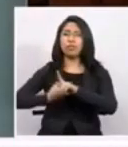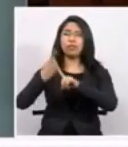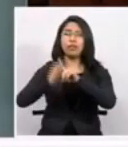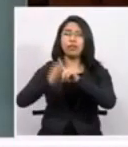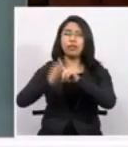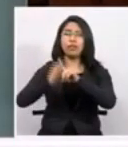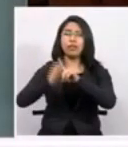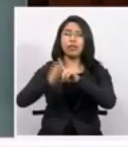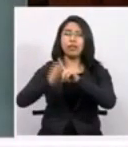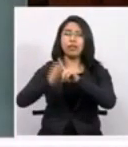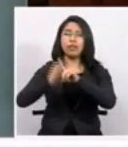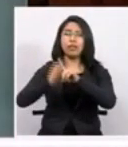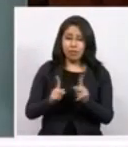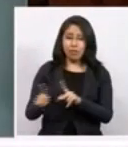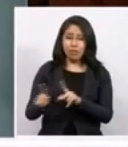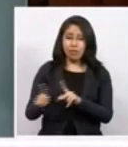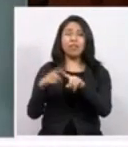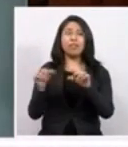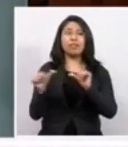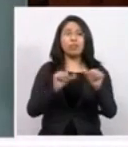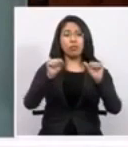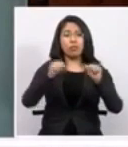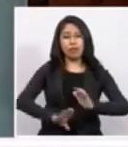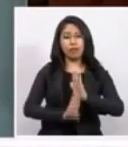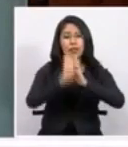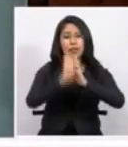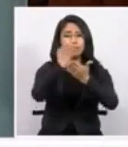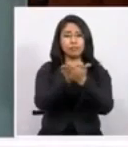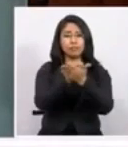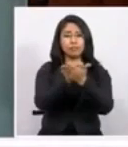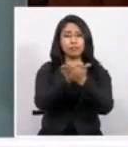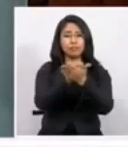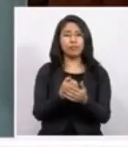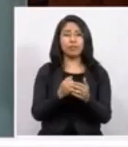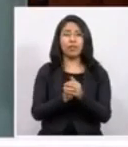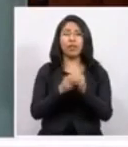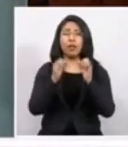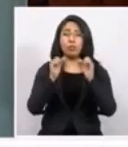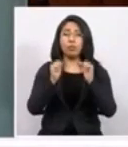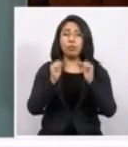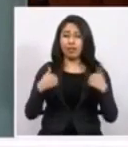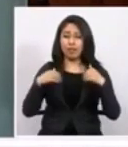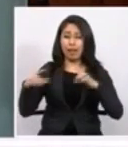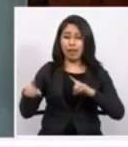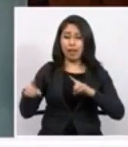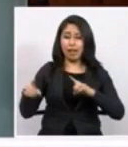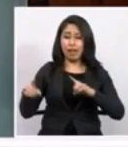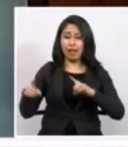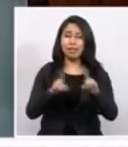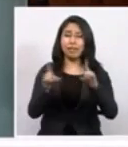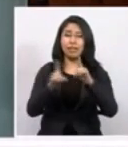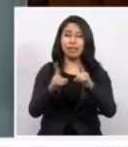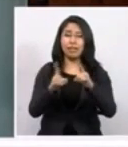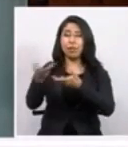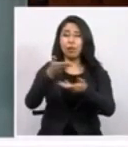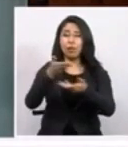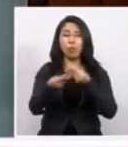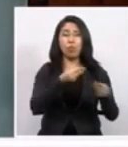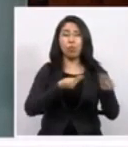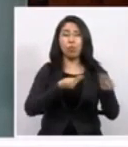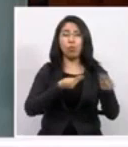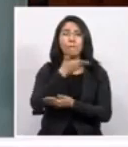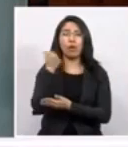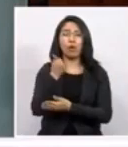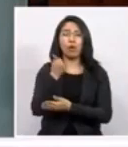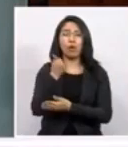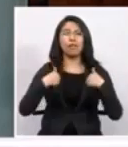hemos planificado una serie de acciones para activar nuestra economía y retomar la dinamización de la demanda interna. Tenemos grandes proyectos